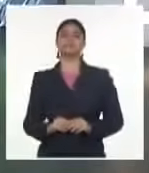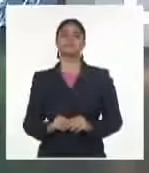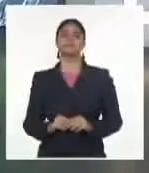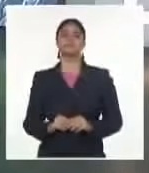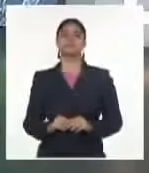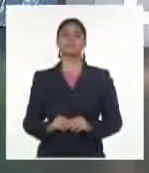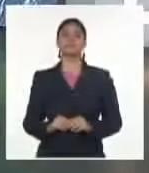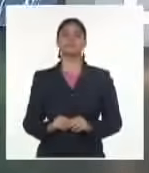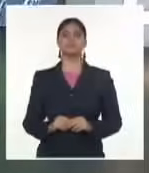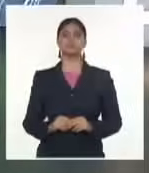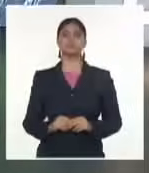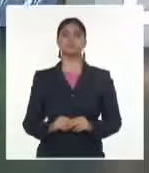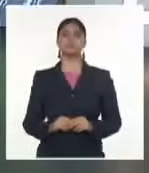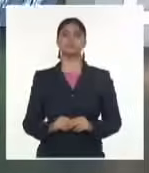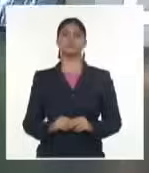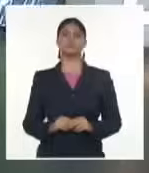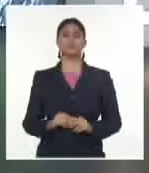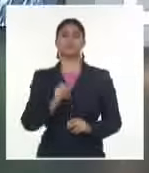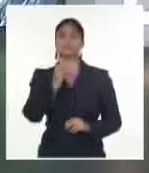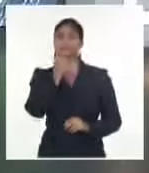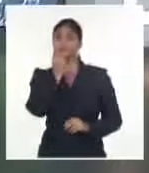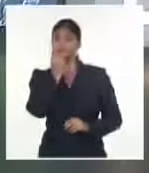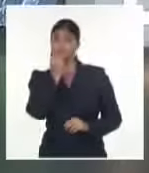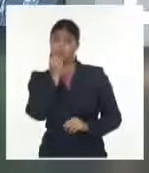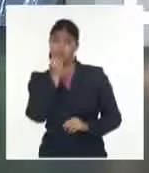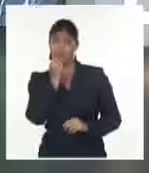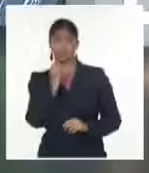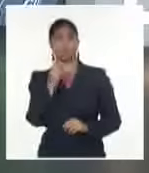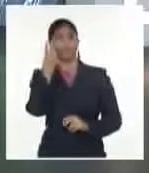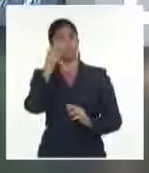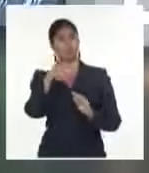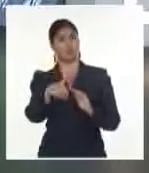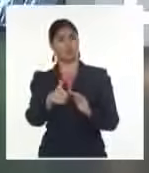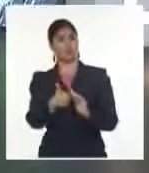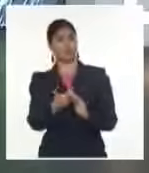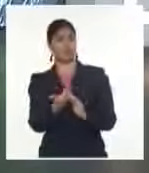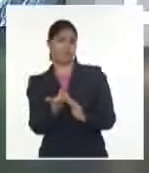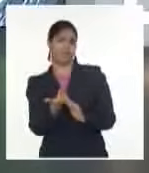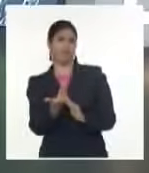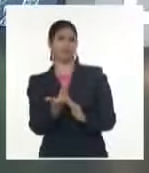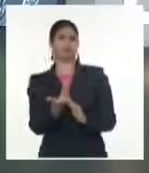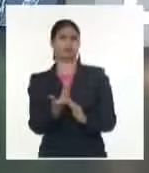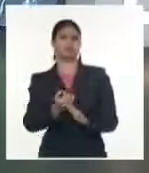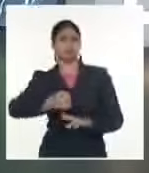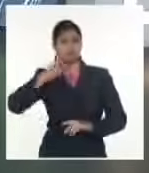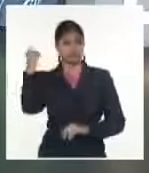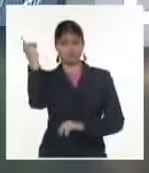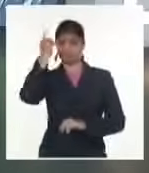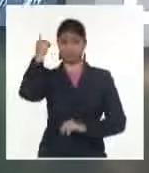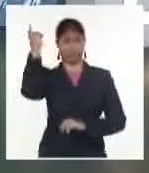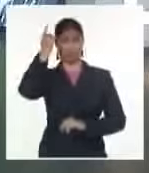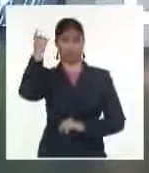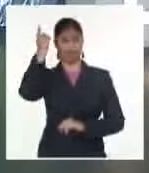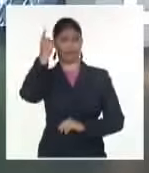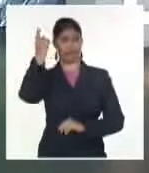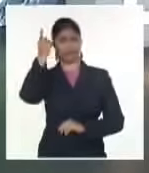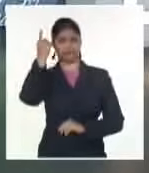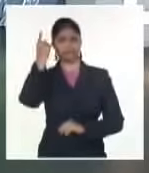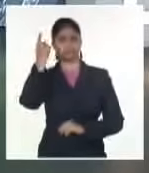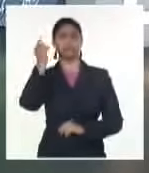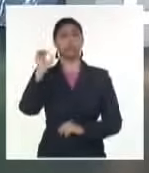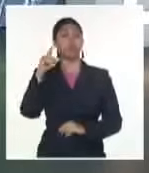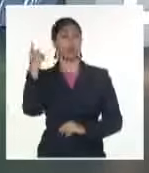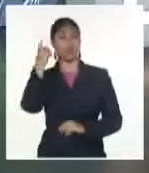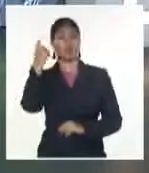donde cruzará muy probablemente durante las próximas 48 horas, incluso como huracán, no solamente, sino también pudiera hacerlo como un huracán de